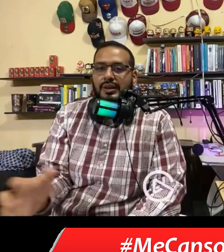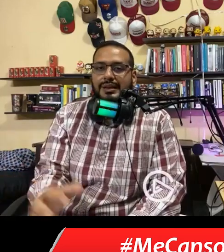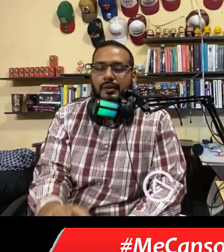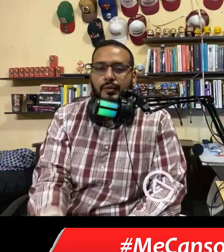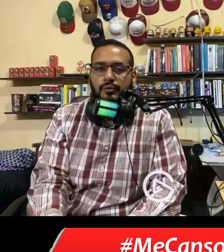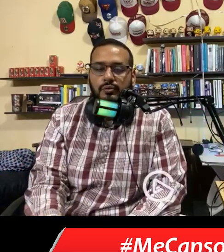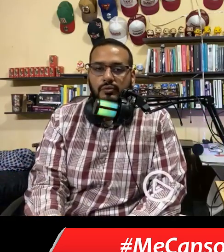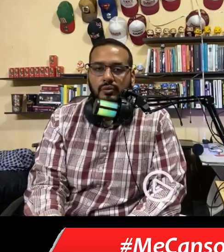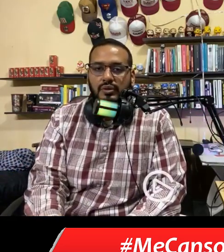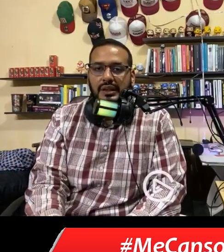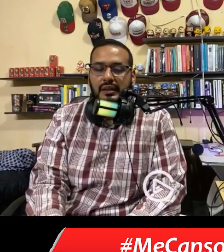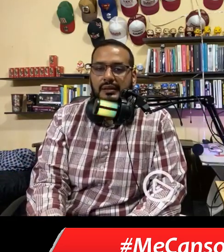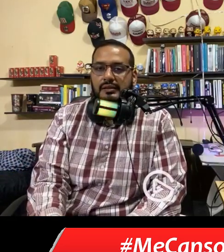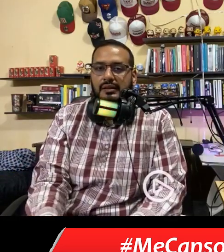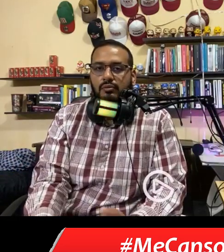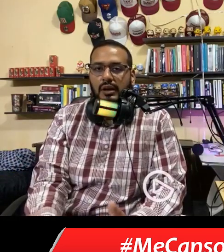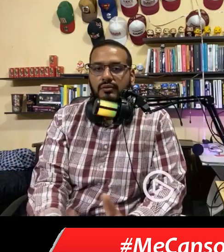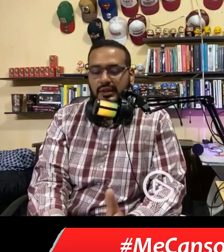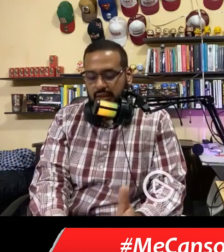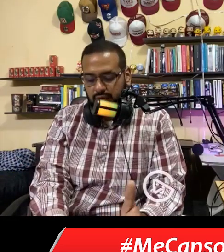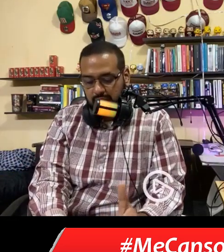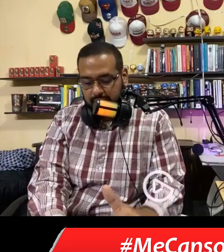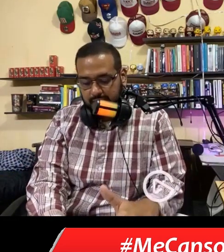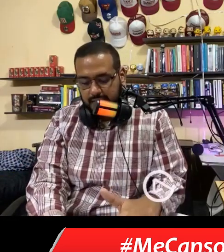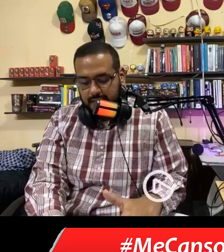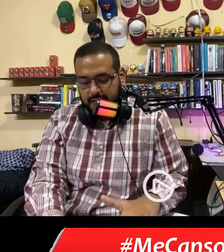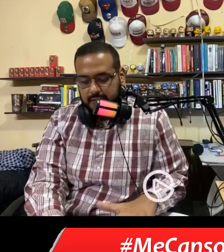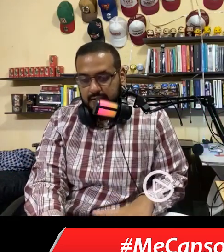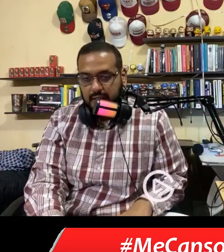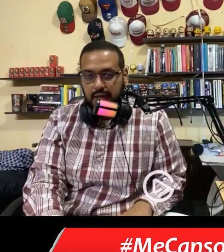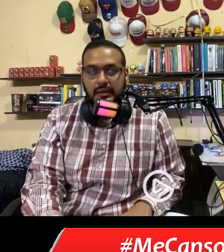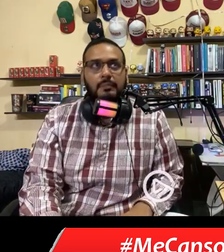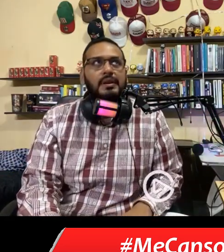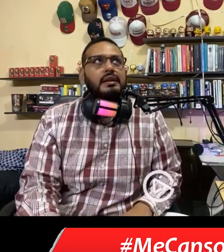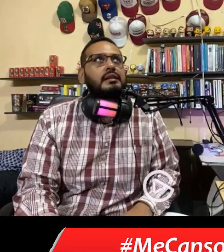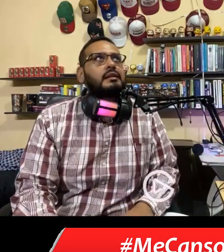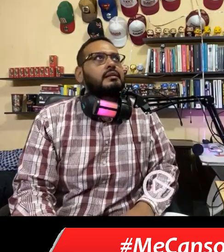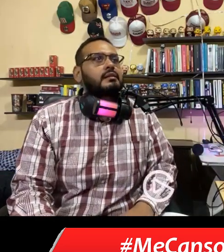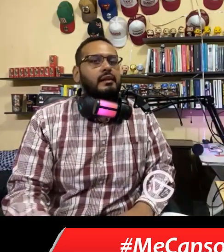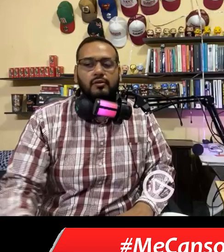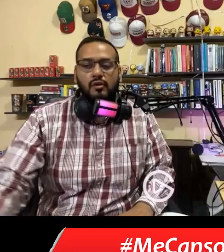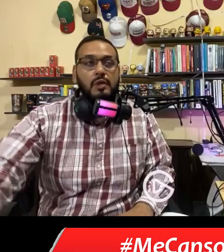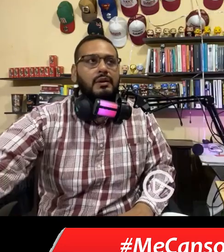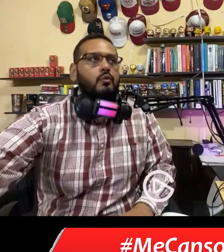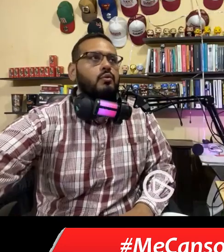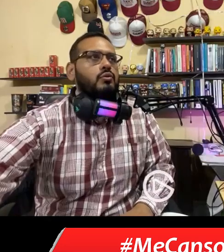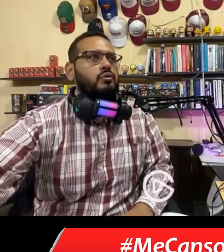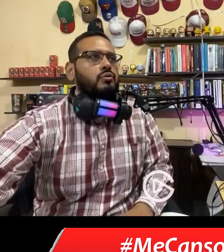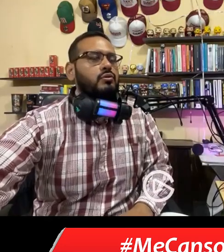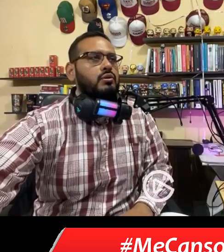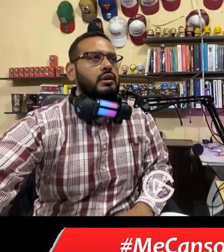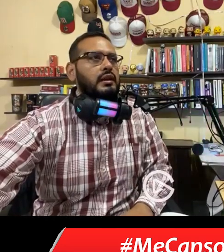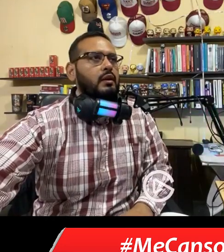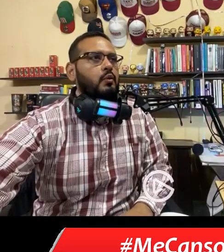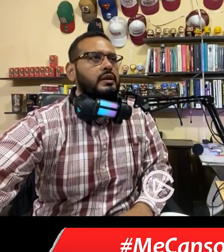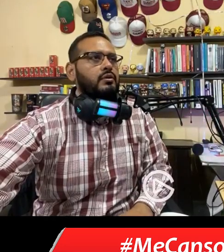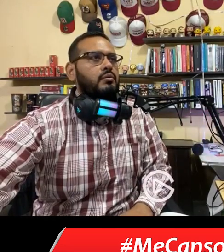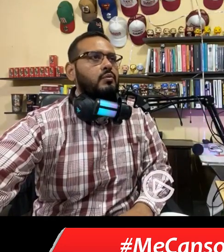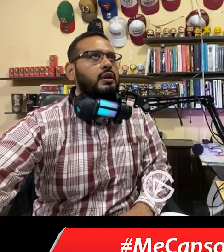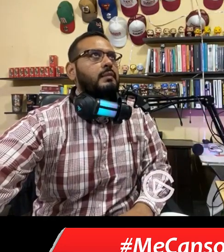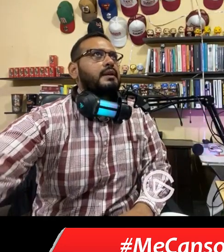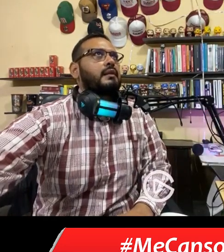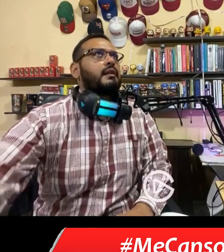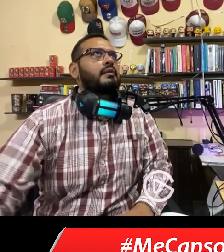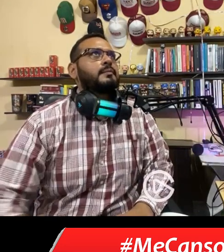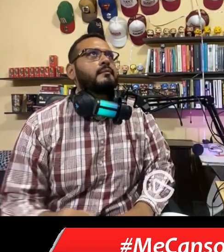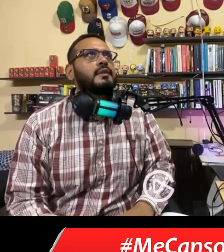algunos estados donde se jugaron senadurías independientes que no iban juntos en la coalición